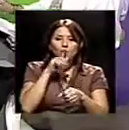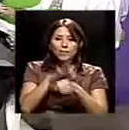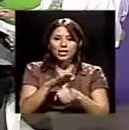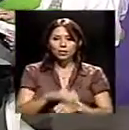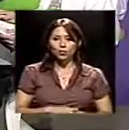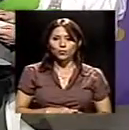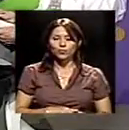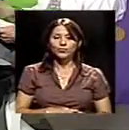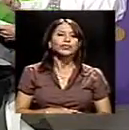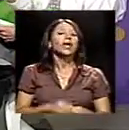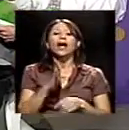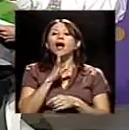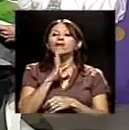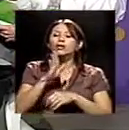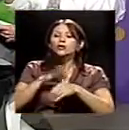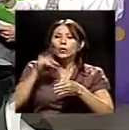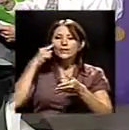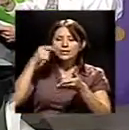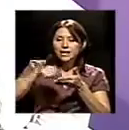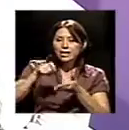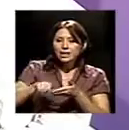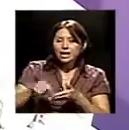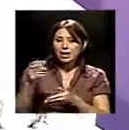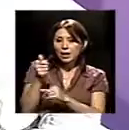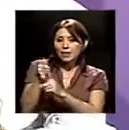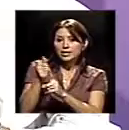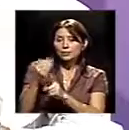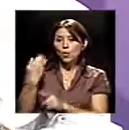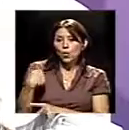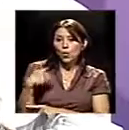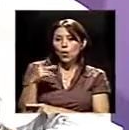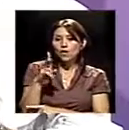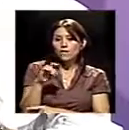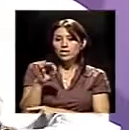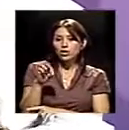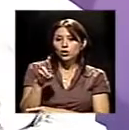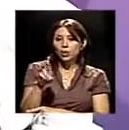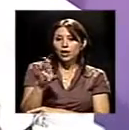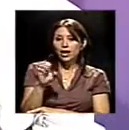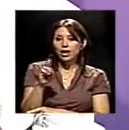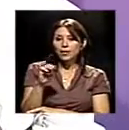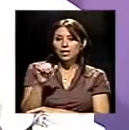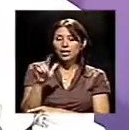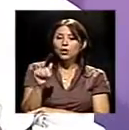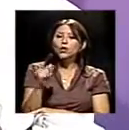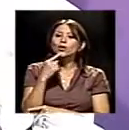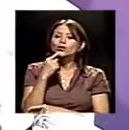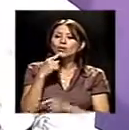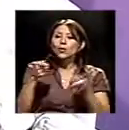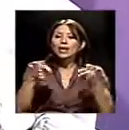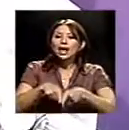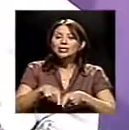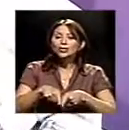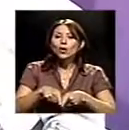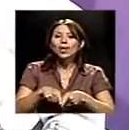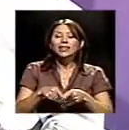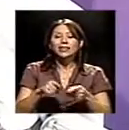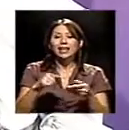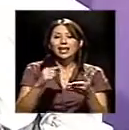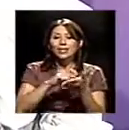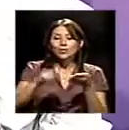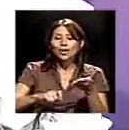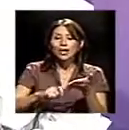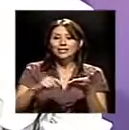que fiscalice, Adriana, el mismo Víctor Emilio también nos dijo el caso del cierre del programa para sordos ciegos de la Centeno